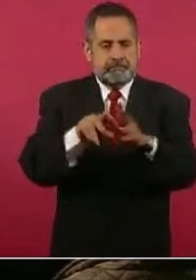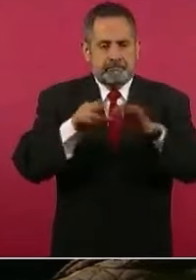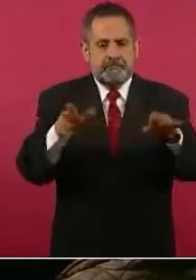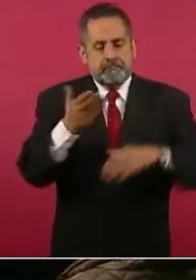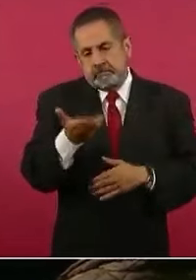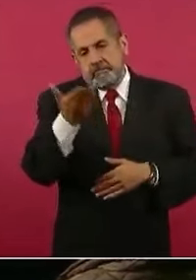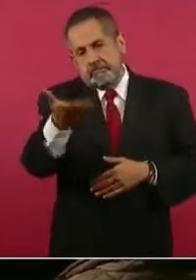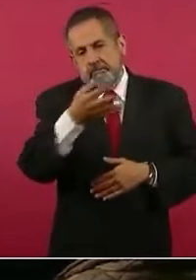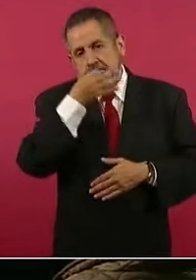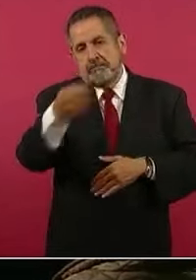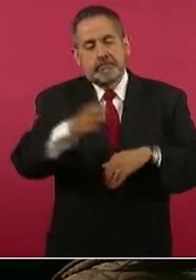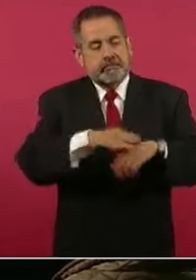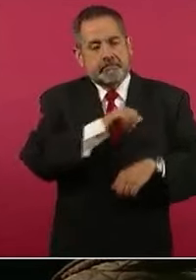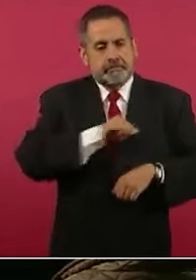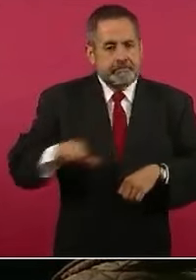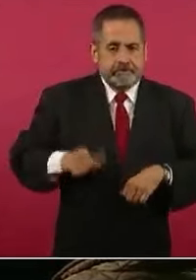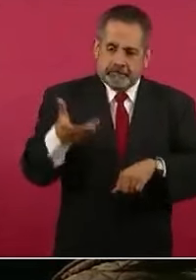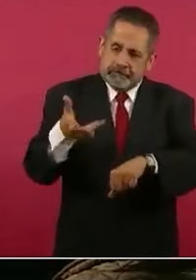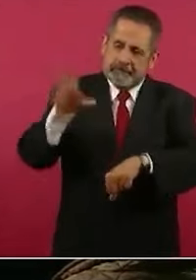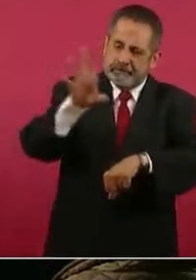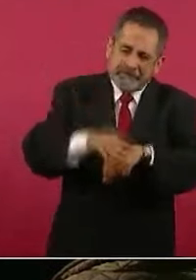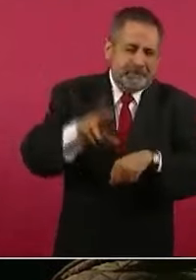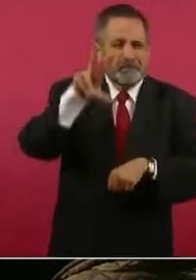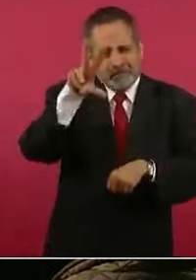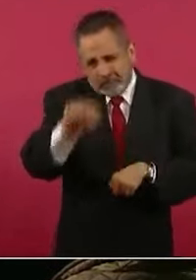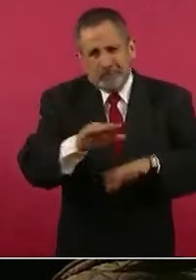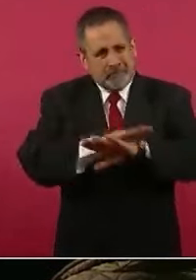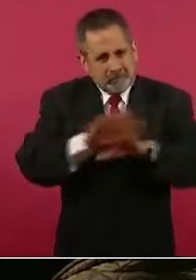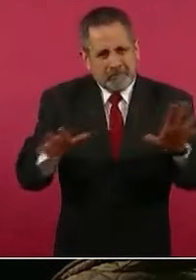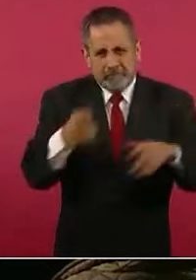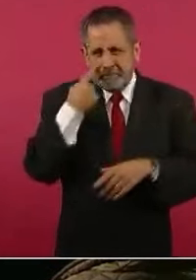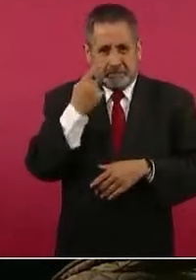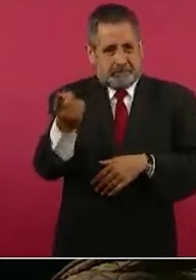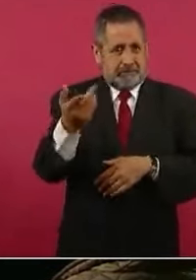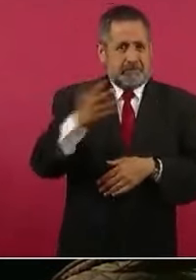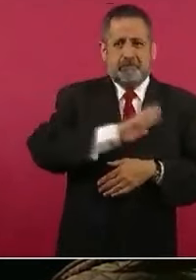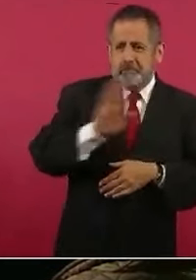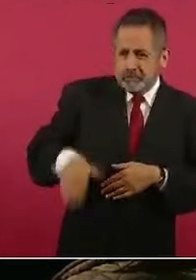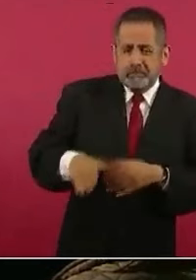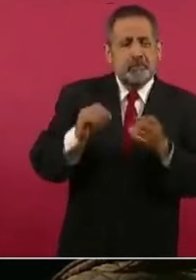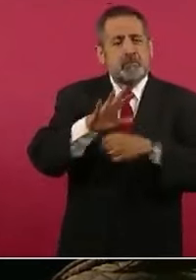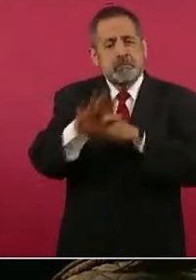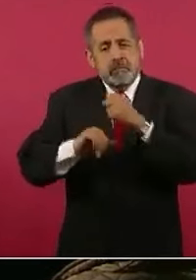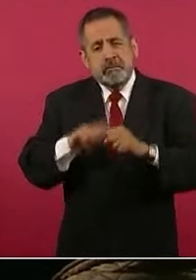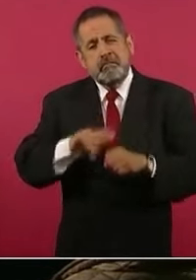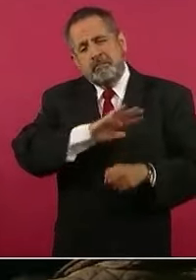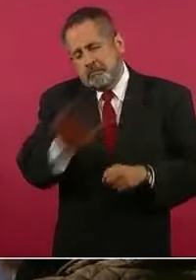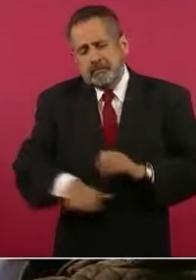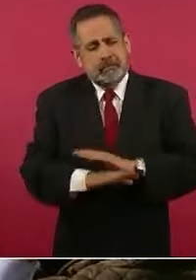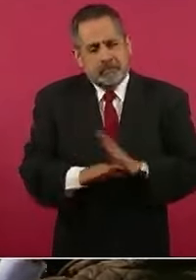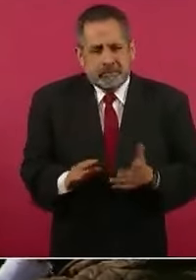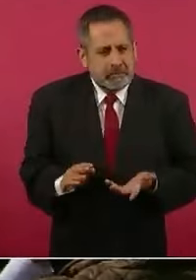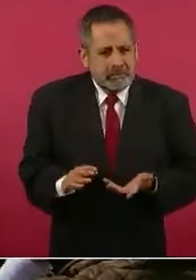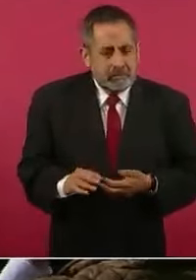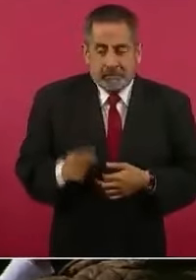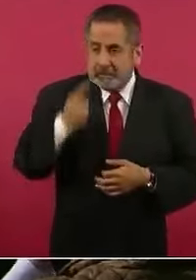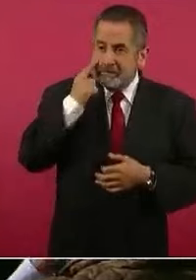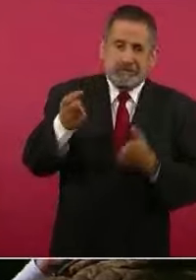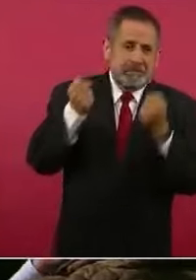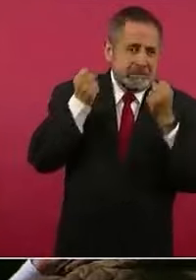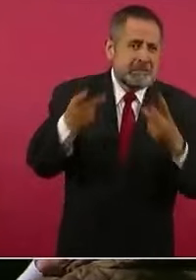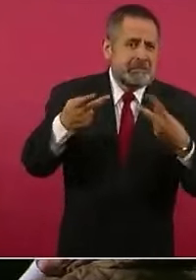solicito a las alcaldías no autorizar más espectáculos con la muerte de personas o animales. Petro evocó la muerte de cientos